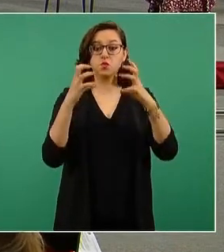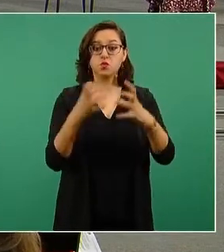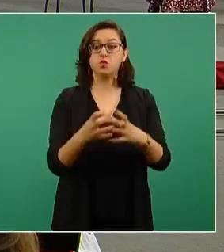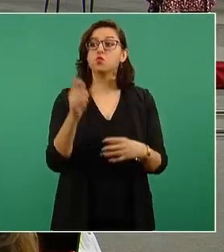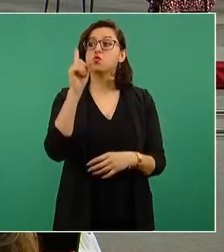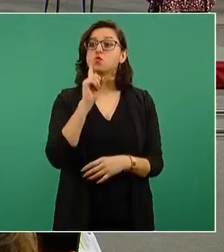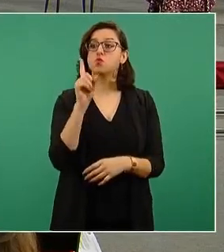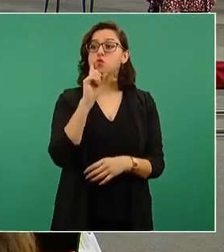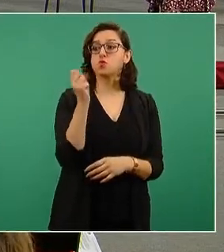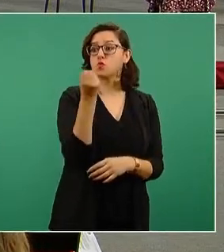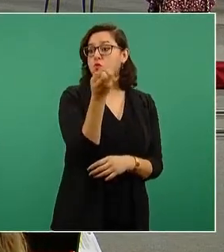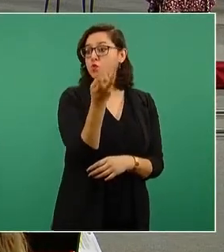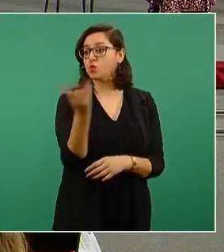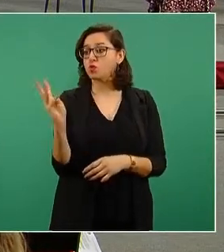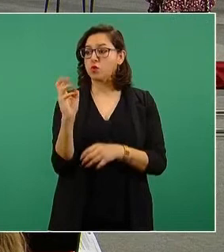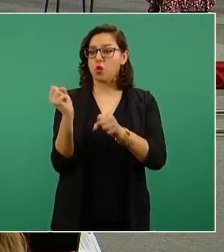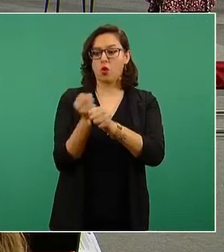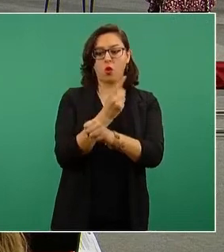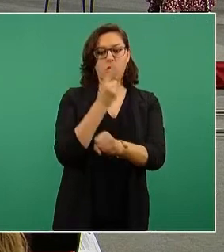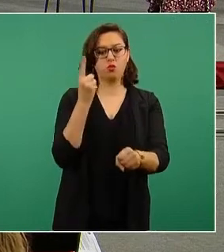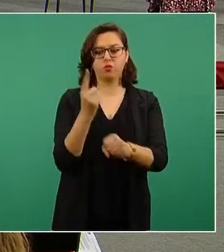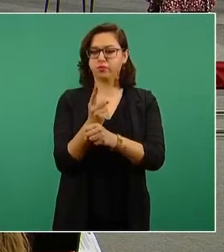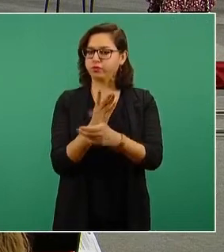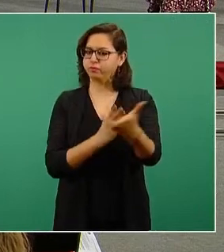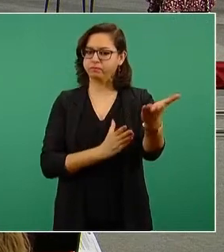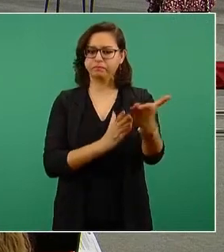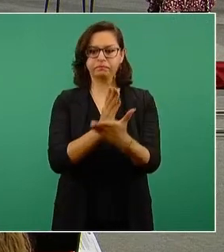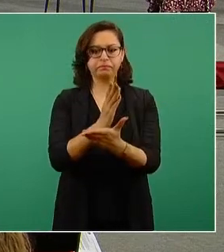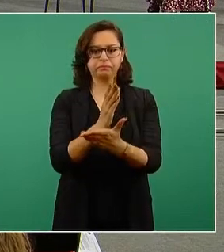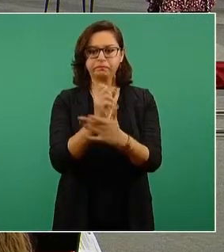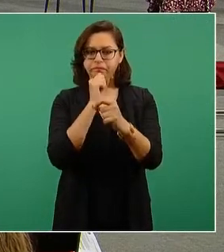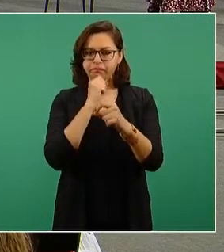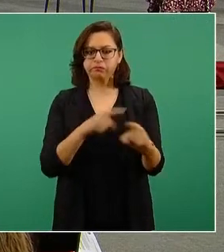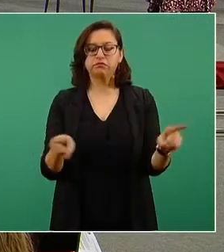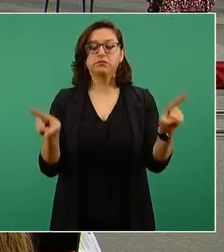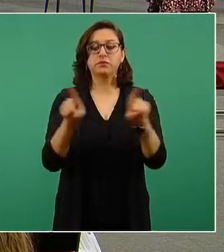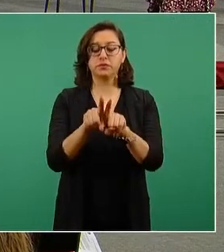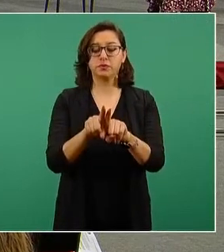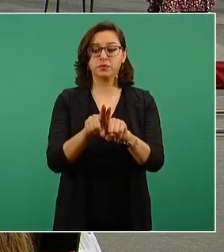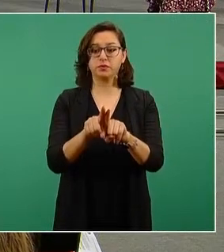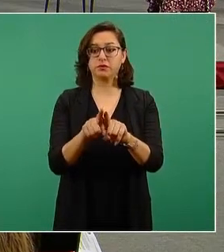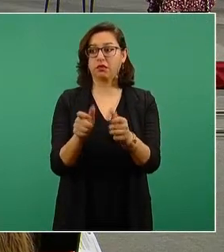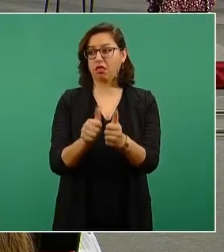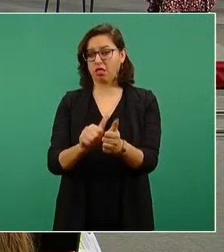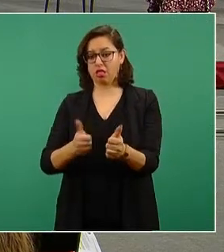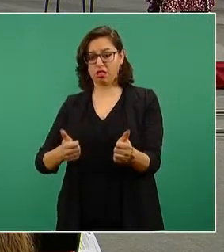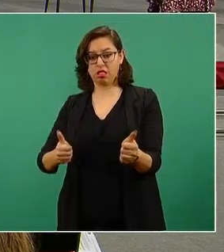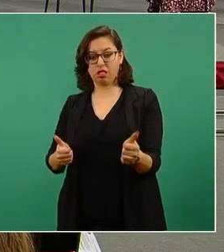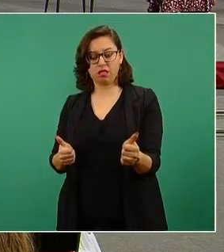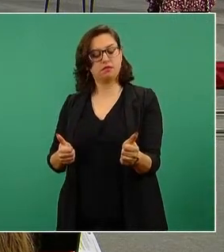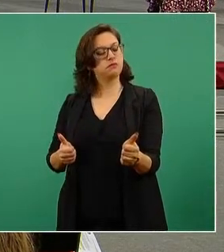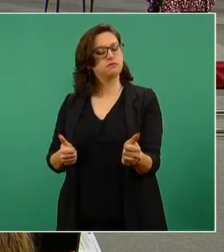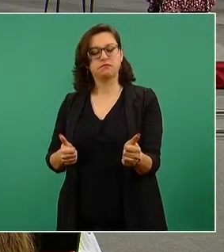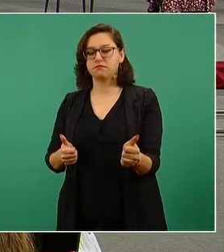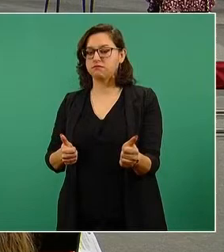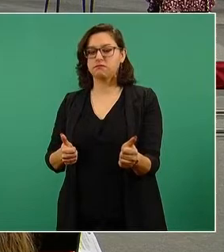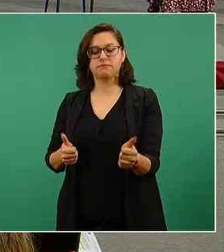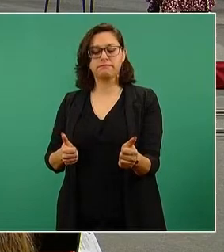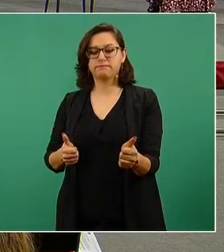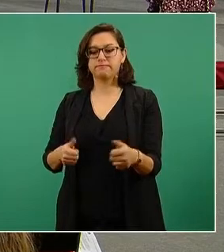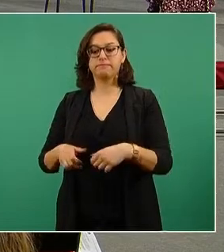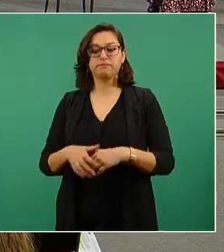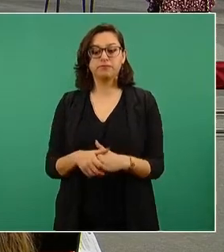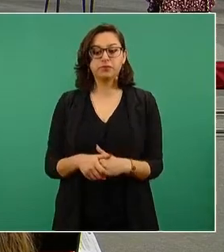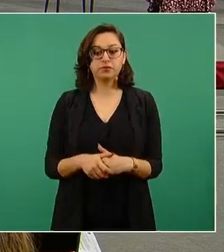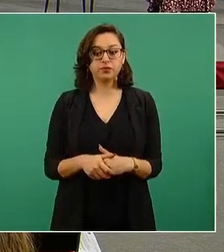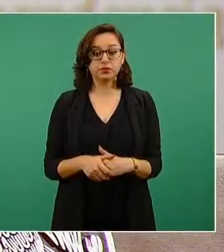tengamos acceso a las mismas oportunidades y donde ninguna se quede atrás. Este foro